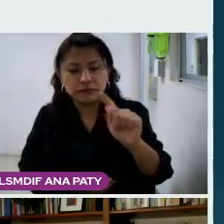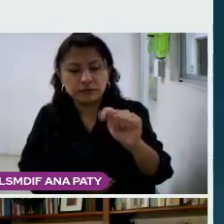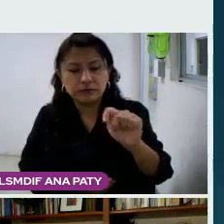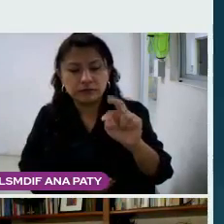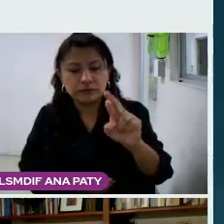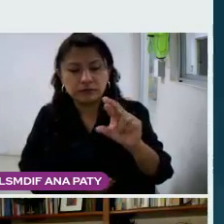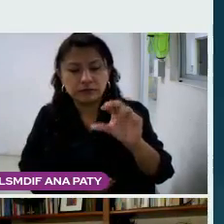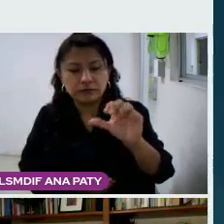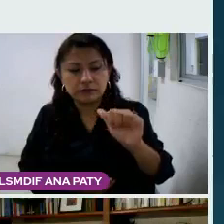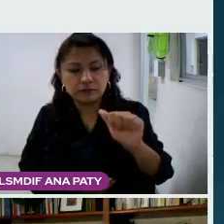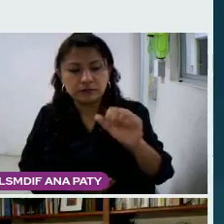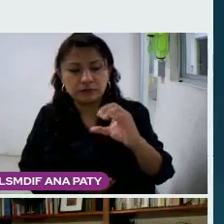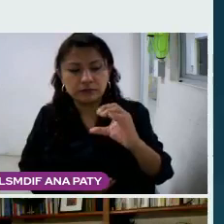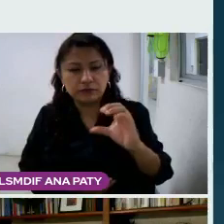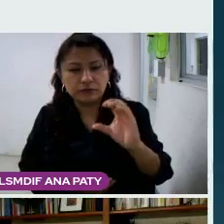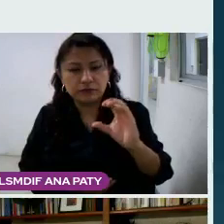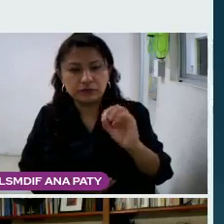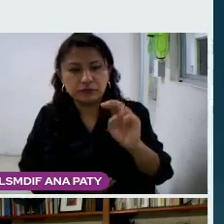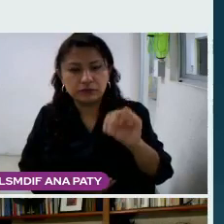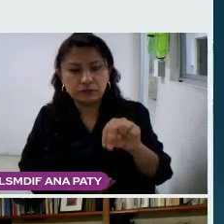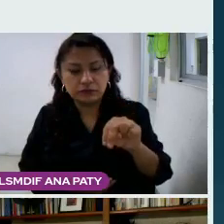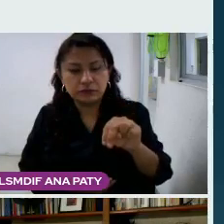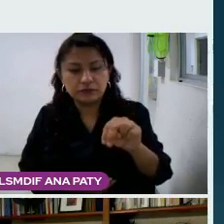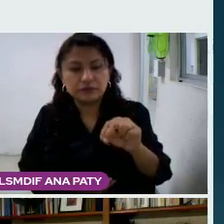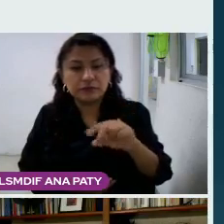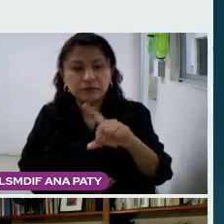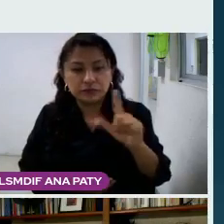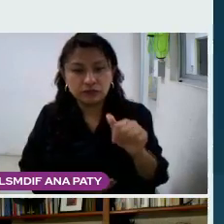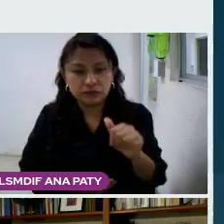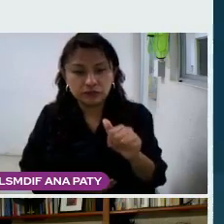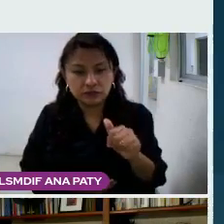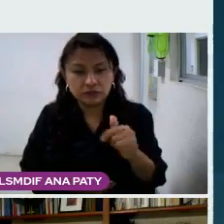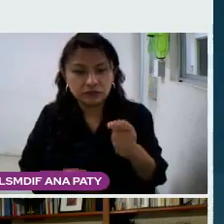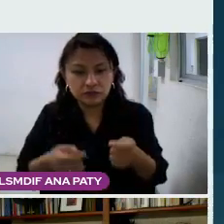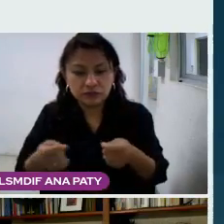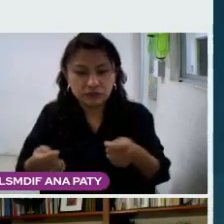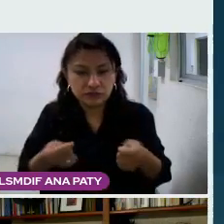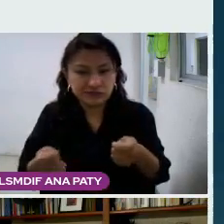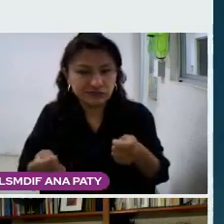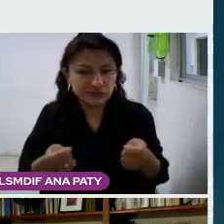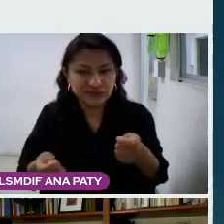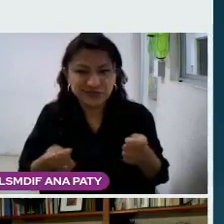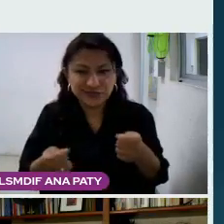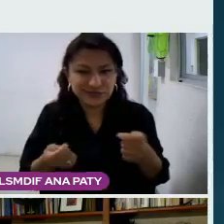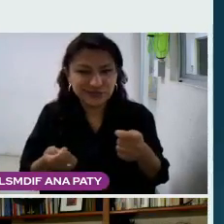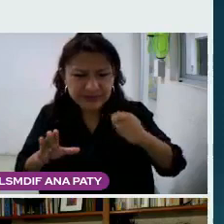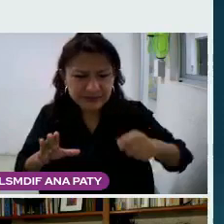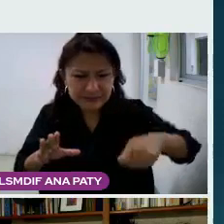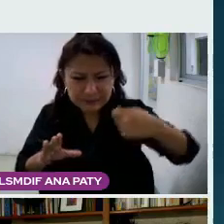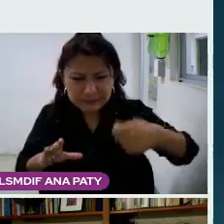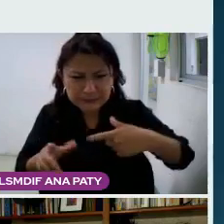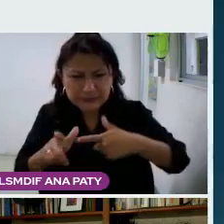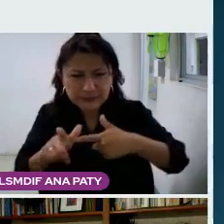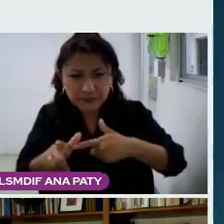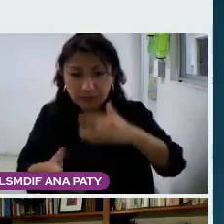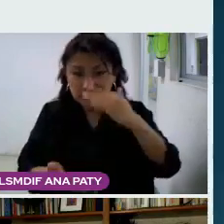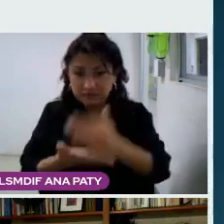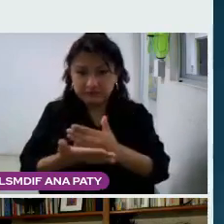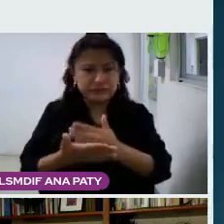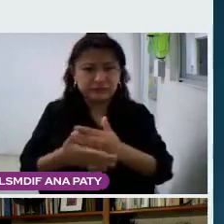defectos, o no es suficiente lo que yo tengo de cadera, o a lo mejor es mucho. En fin, como